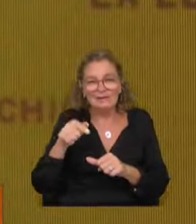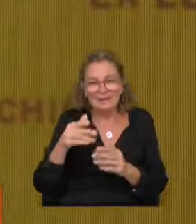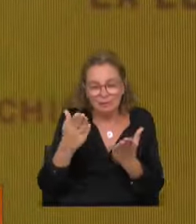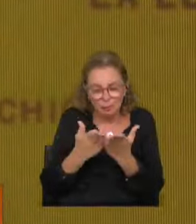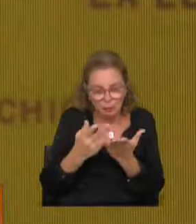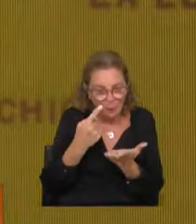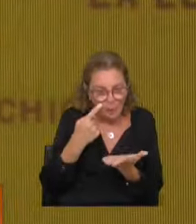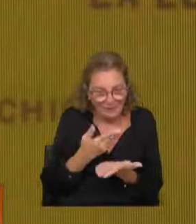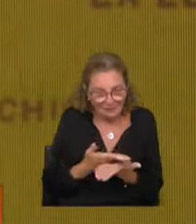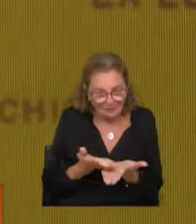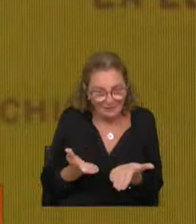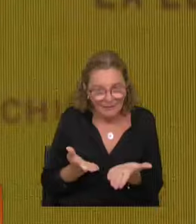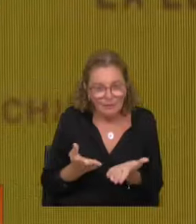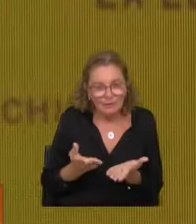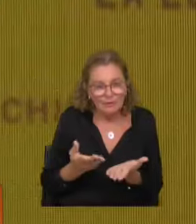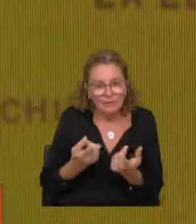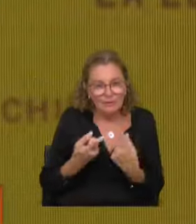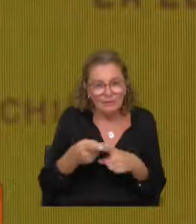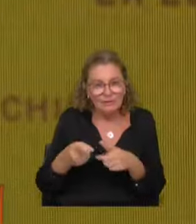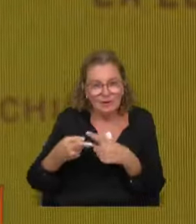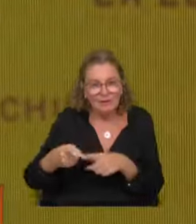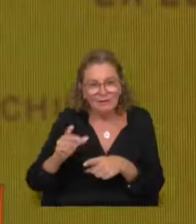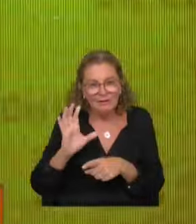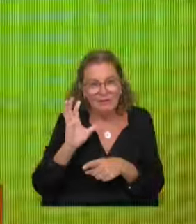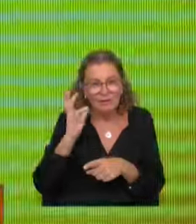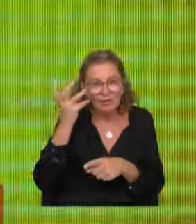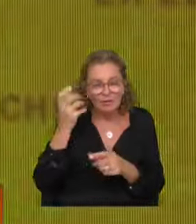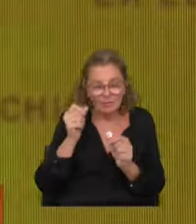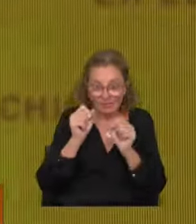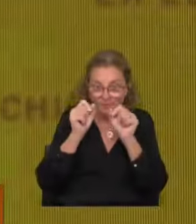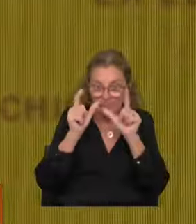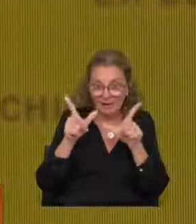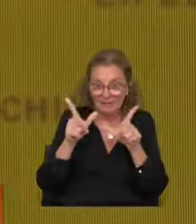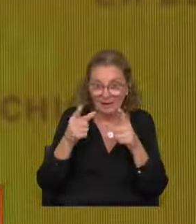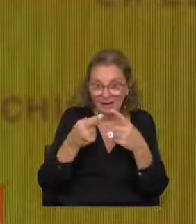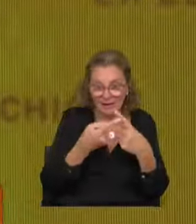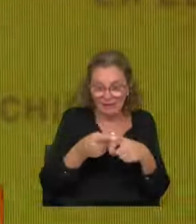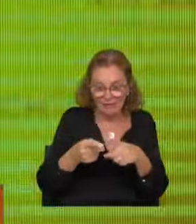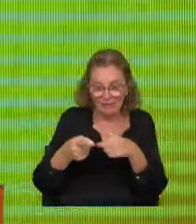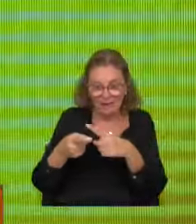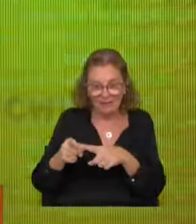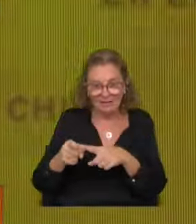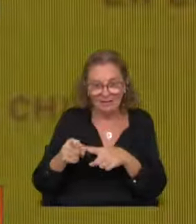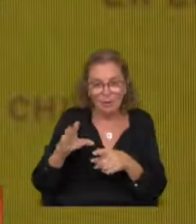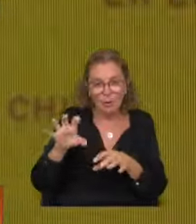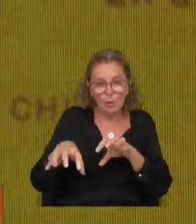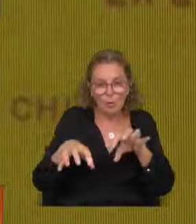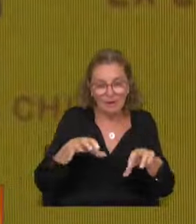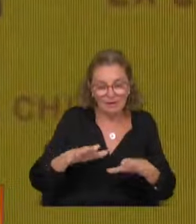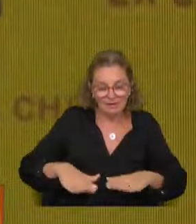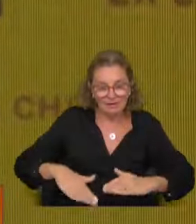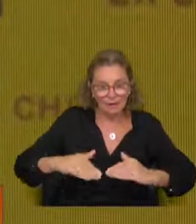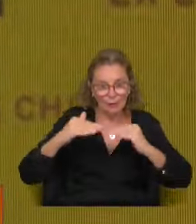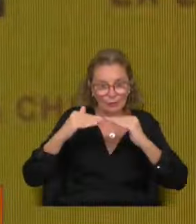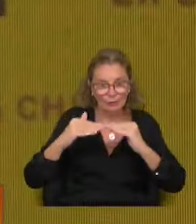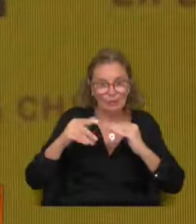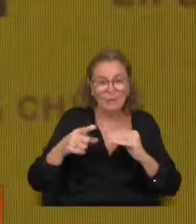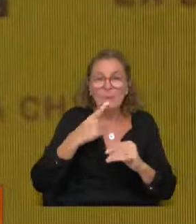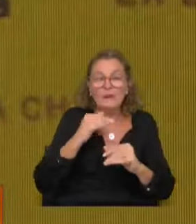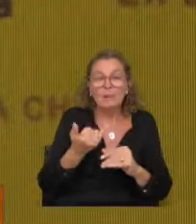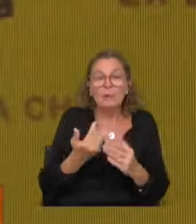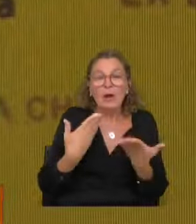muestra cómo los diferentes tipos de violencia impactan en las diferentes áreas del desarrollo y por ejemplo